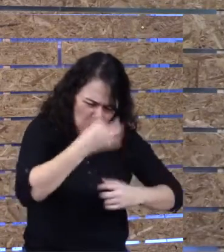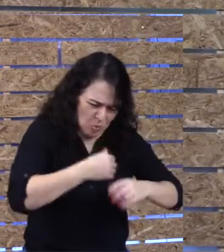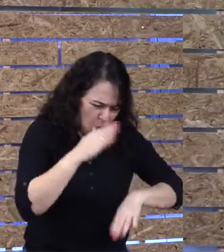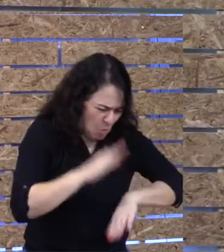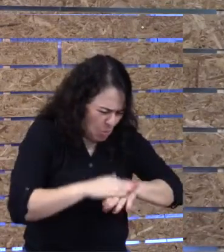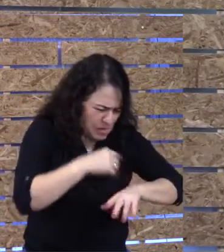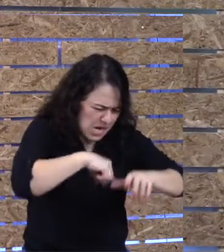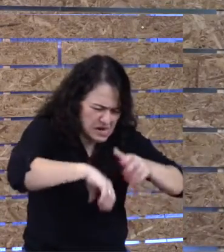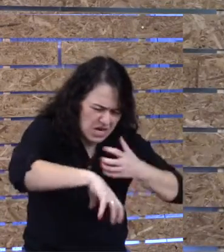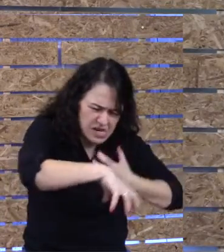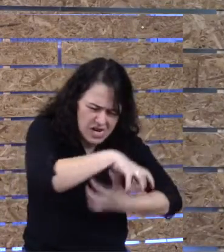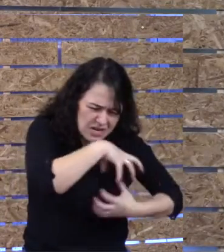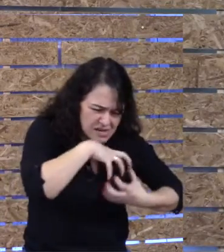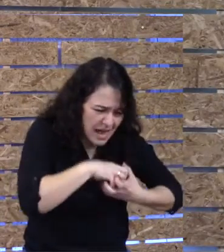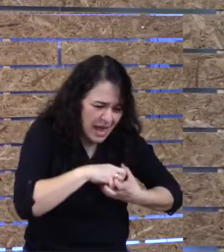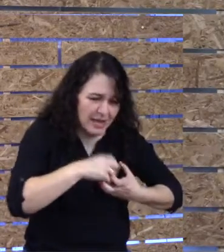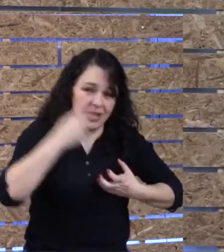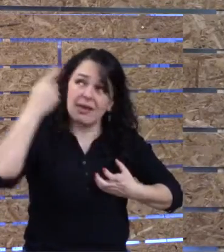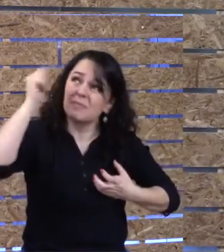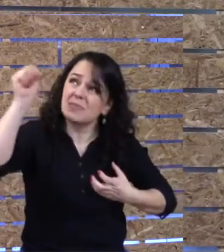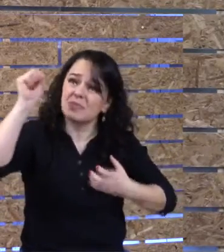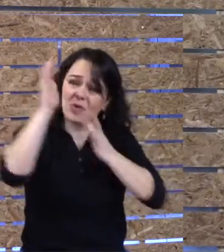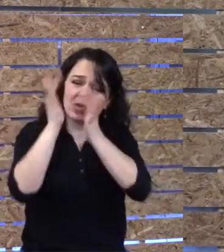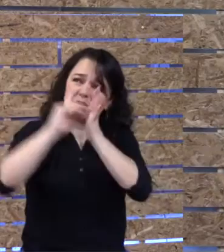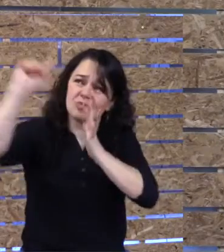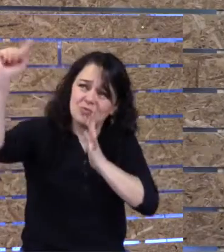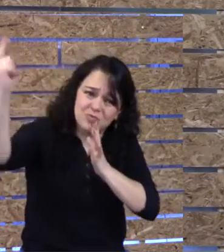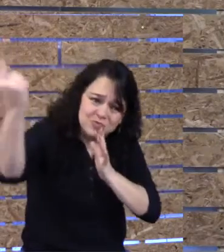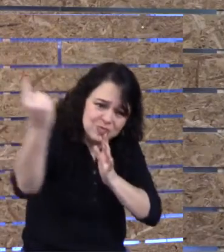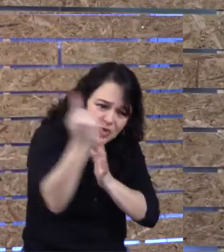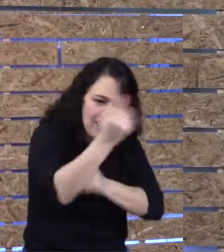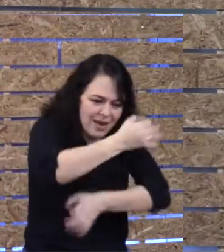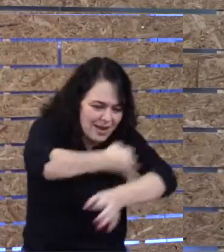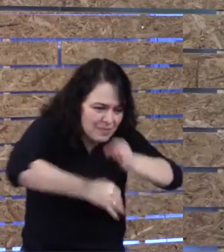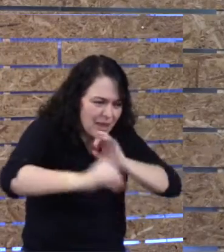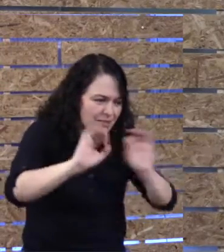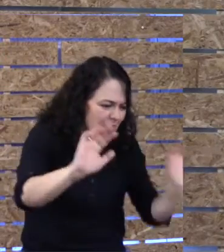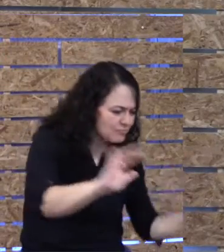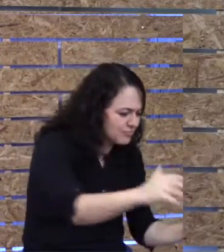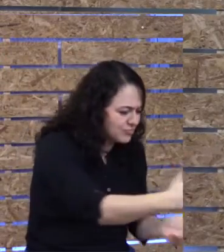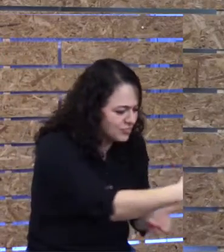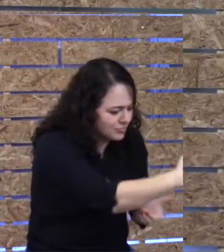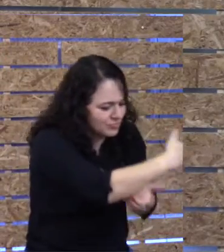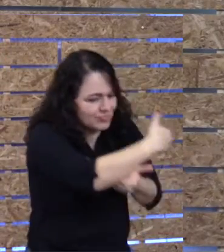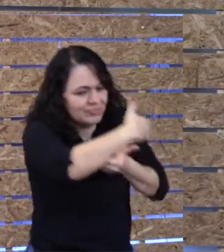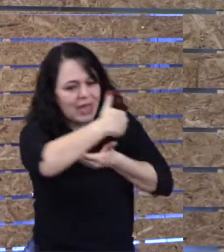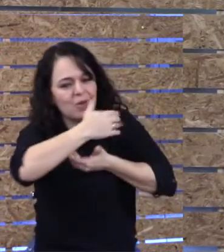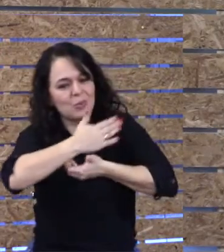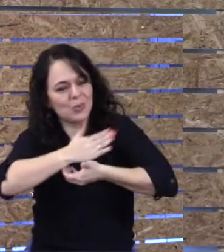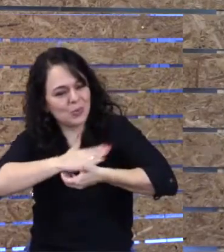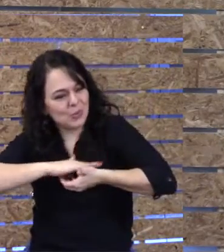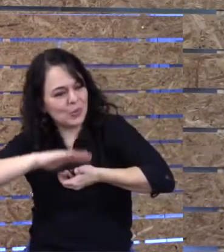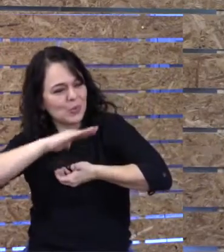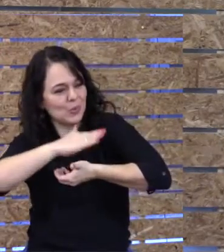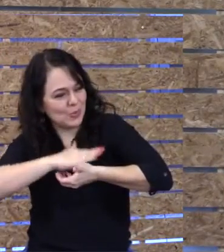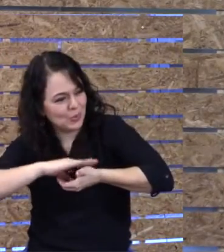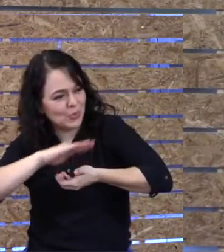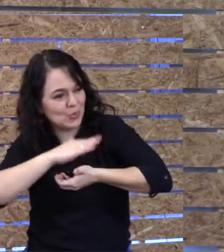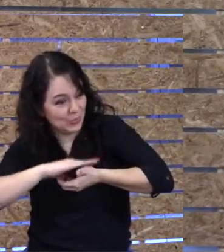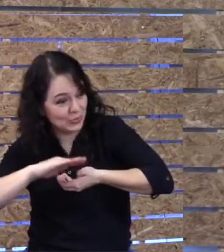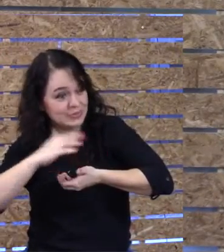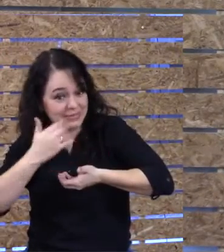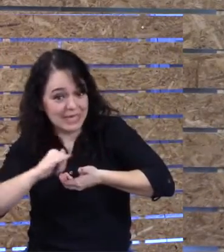dijo, ven a la gracia de Dios, no por obras, ven a la gracia de Dios solo por la obra de Cristo. Pero el salmo termina en la casa